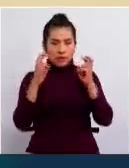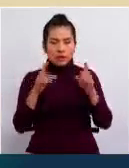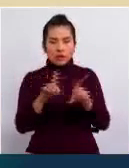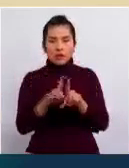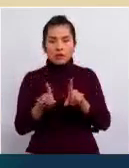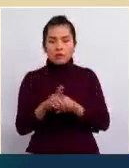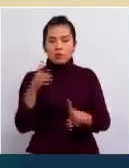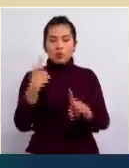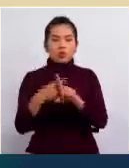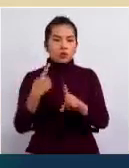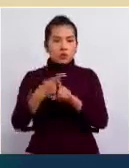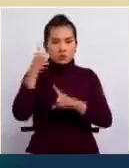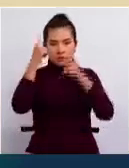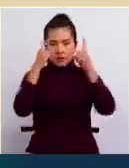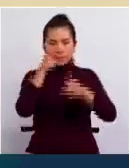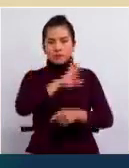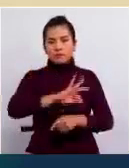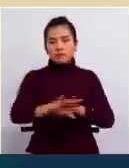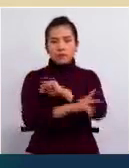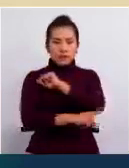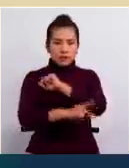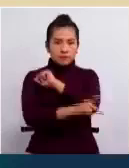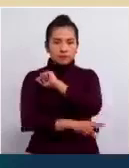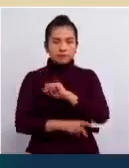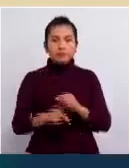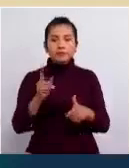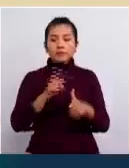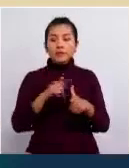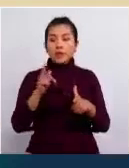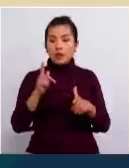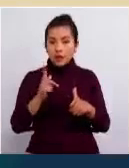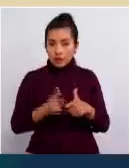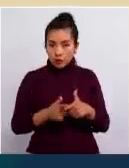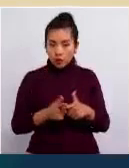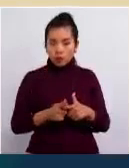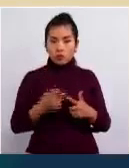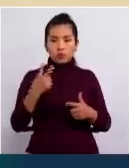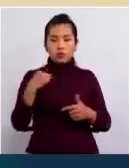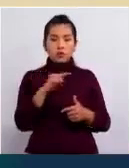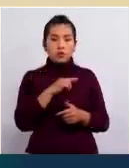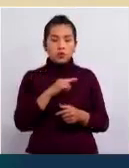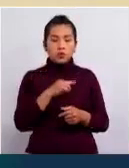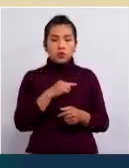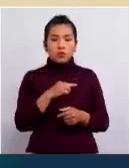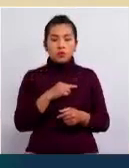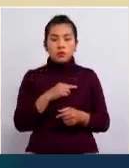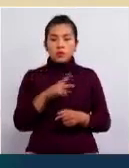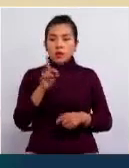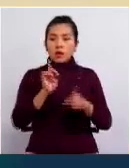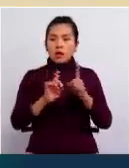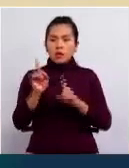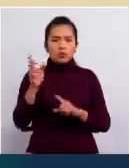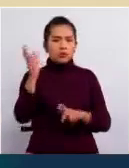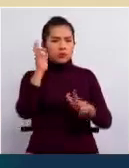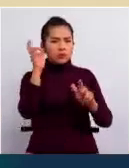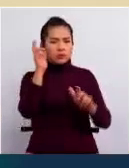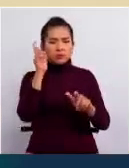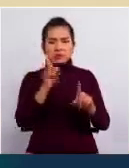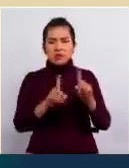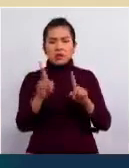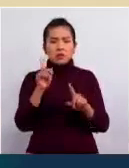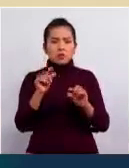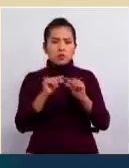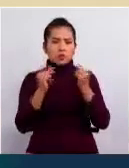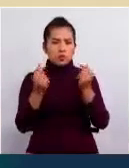positivos para el país. Por lo tanto, queremos desmentir ese tipo de afirmaciones hechas por algún medio